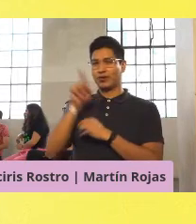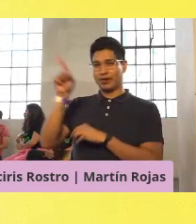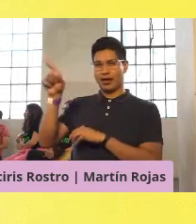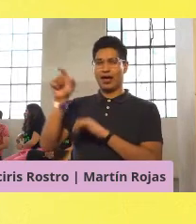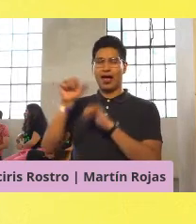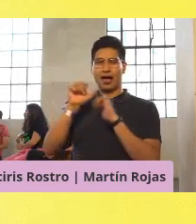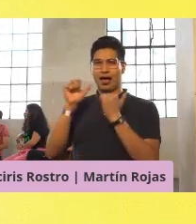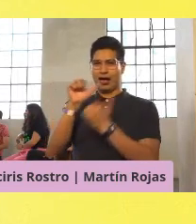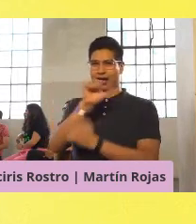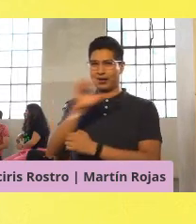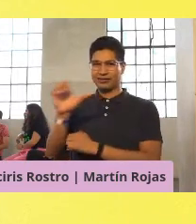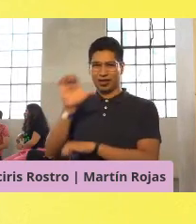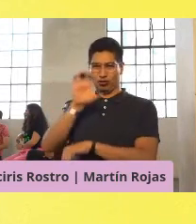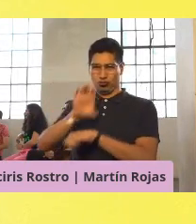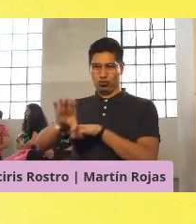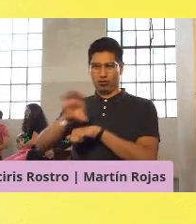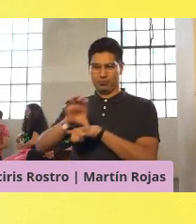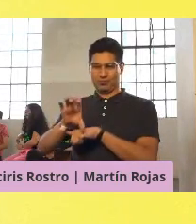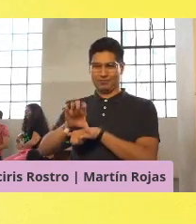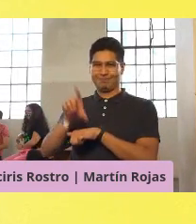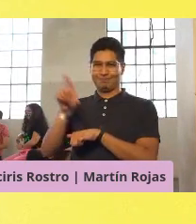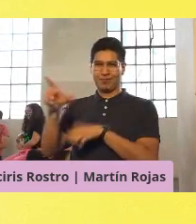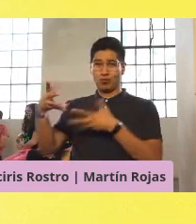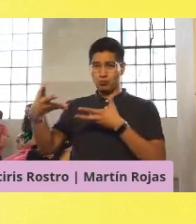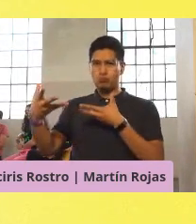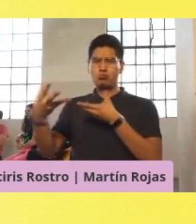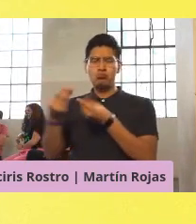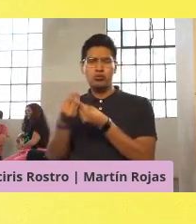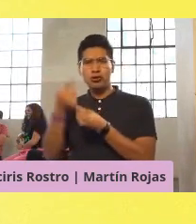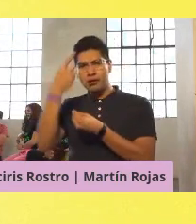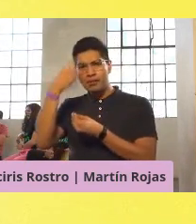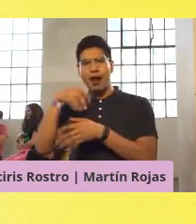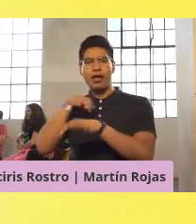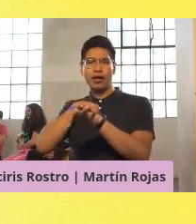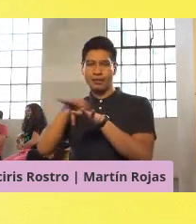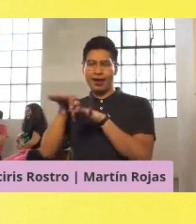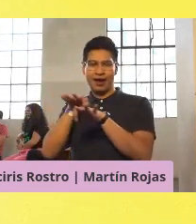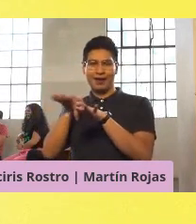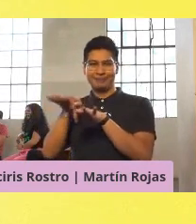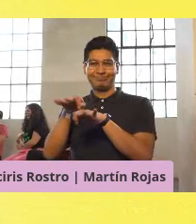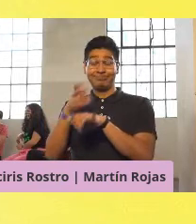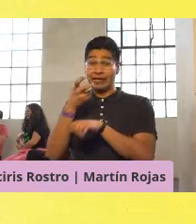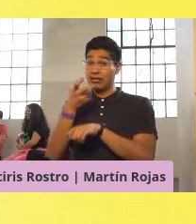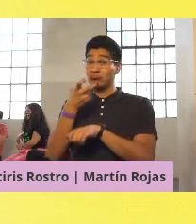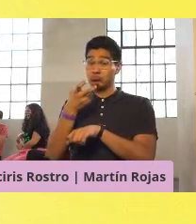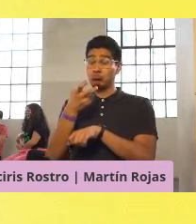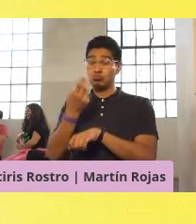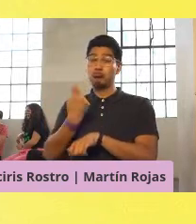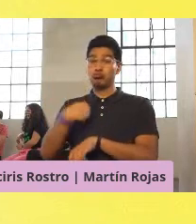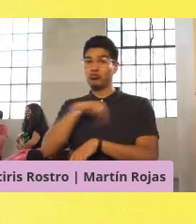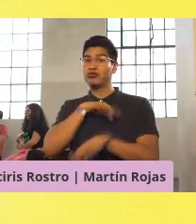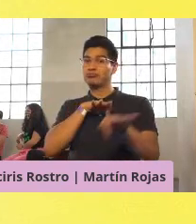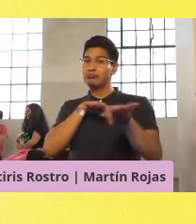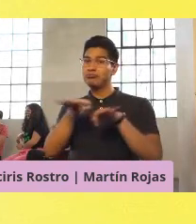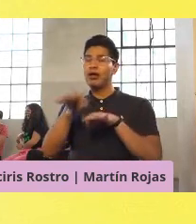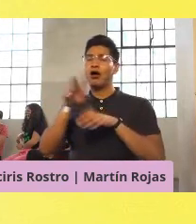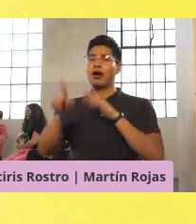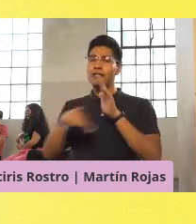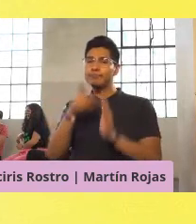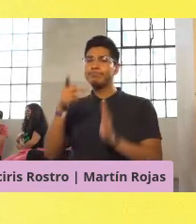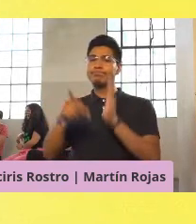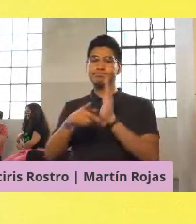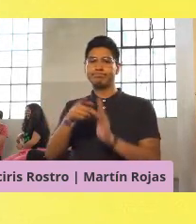¿no? Entonces, abre una convocatoria, lanzamos proyectos, armamos cosas y es esta chamba de todo el tiempo,